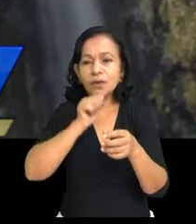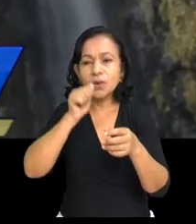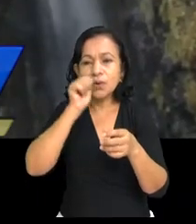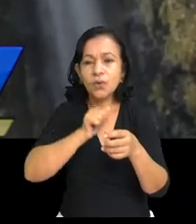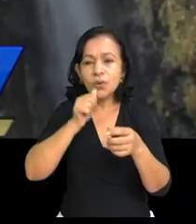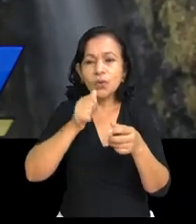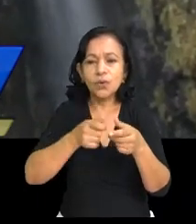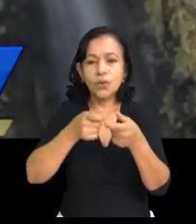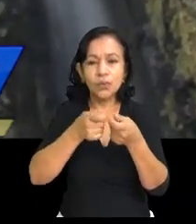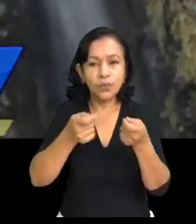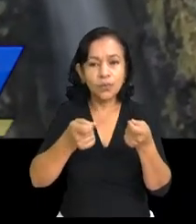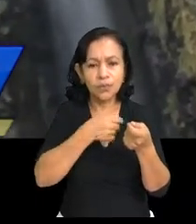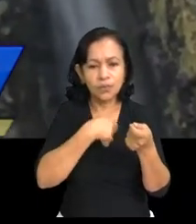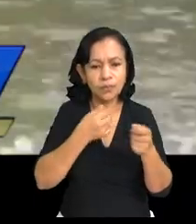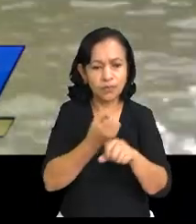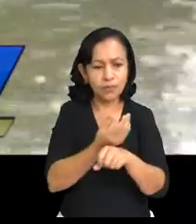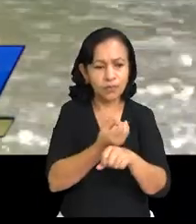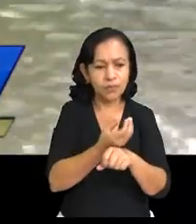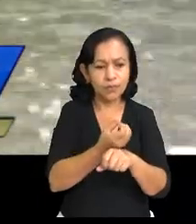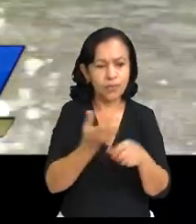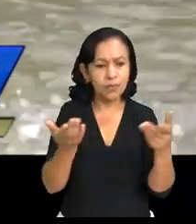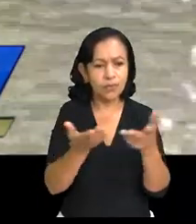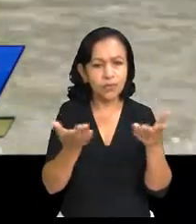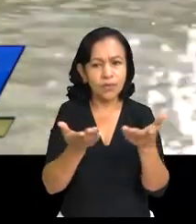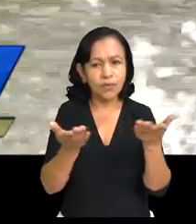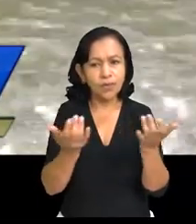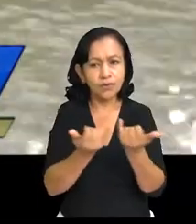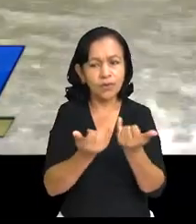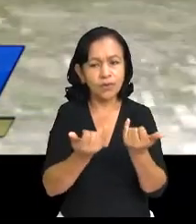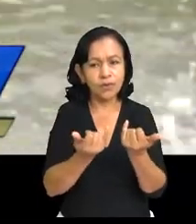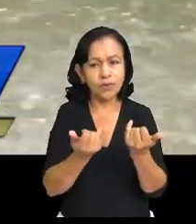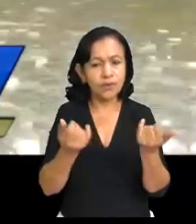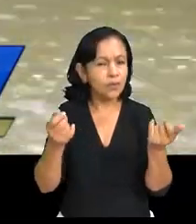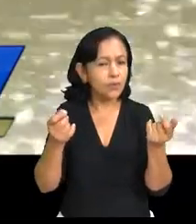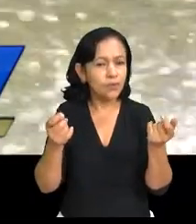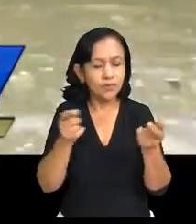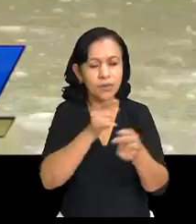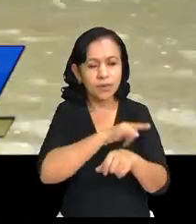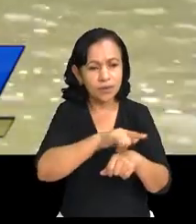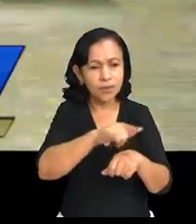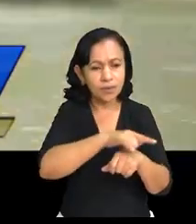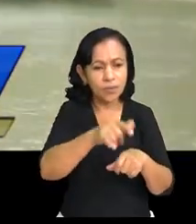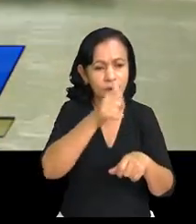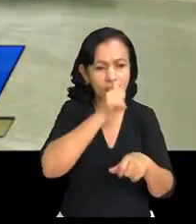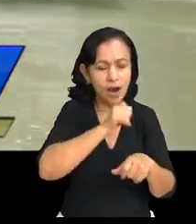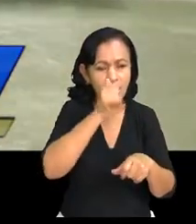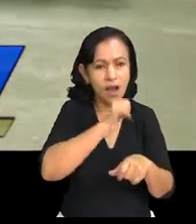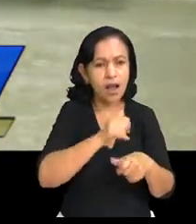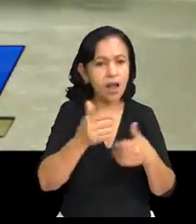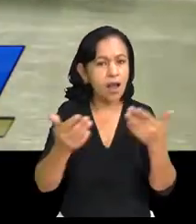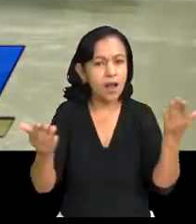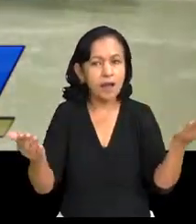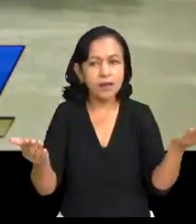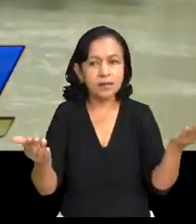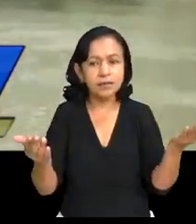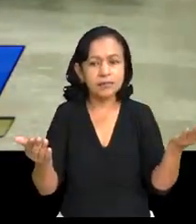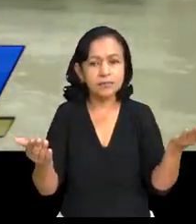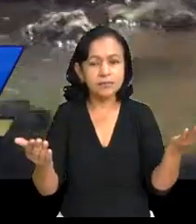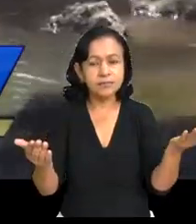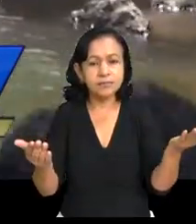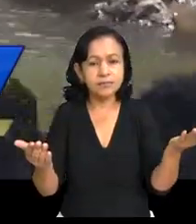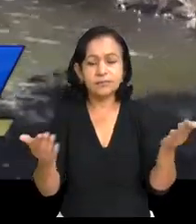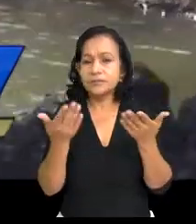con su bejuquero, okay. Ya sabe que es el bejuquero. Sí, son bejucos o alambre. Y va buscando las personas. Eso, ¿por qué